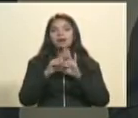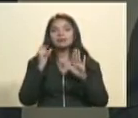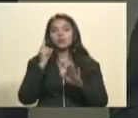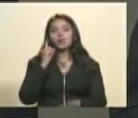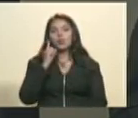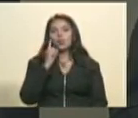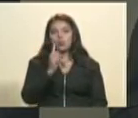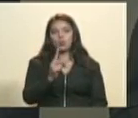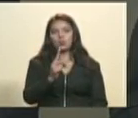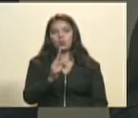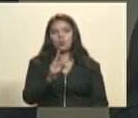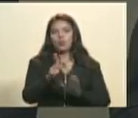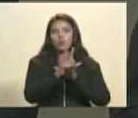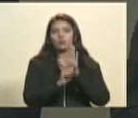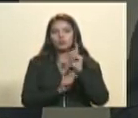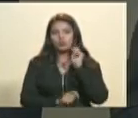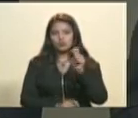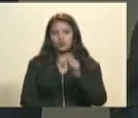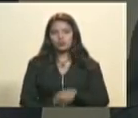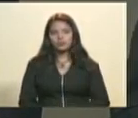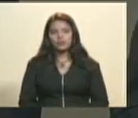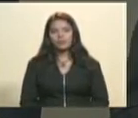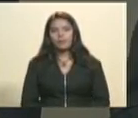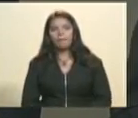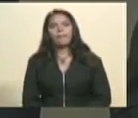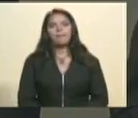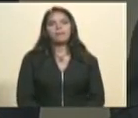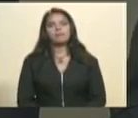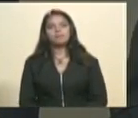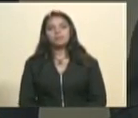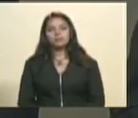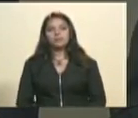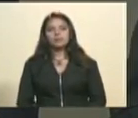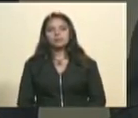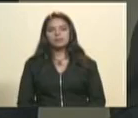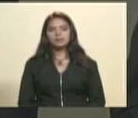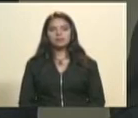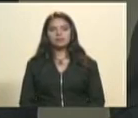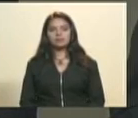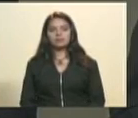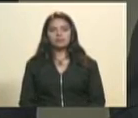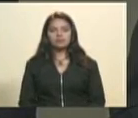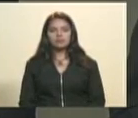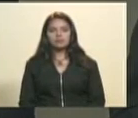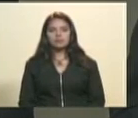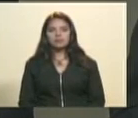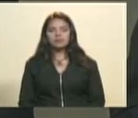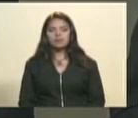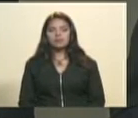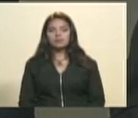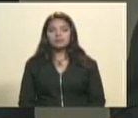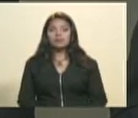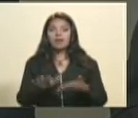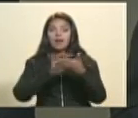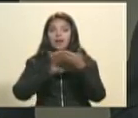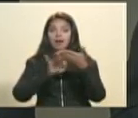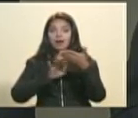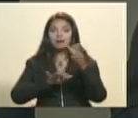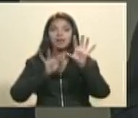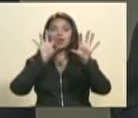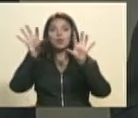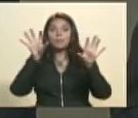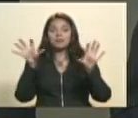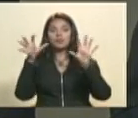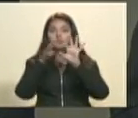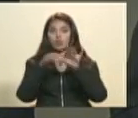1 de nuestra Carta Magna. Considerando que la Carta de las Naciones Unidas, así como los